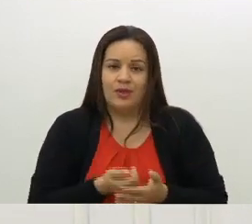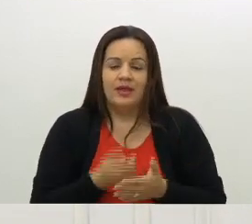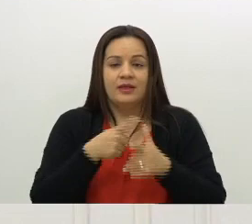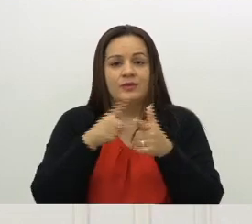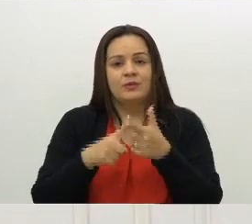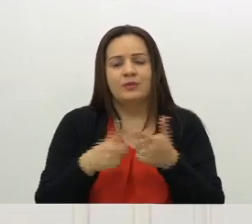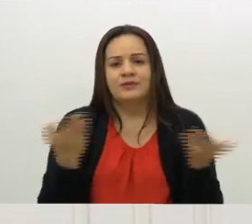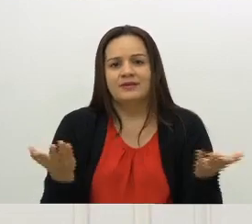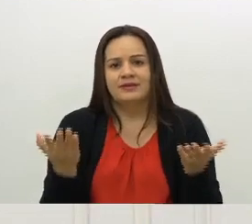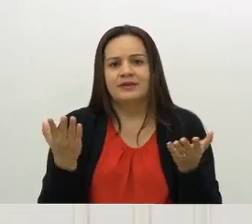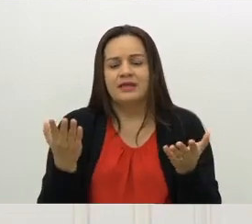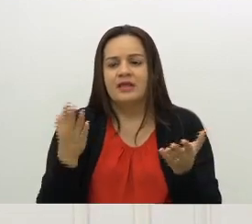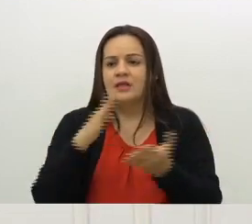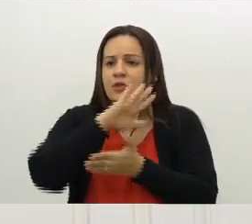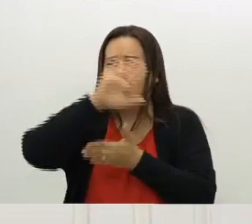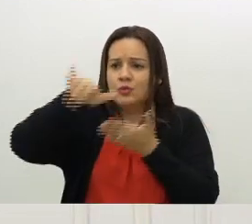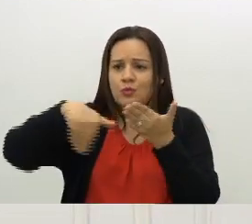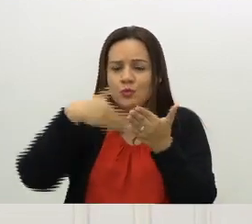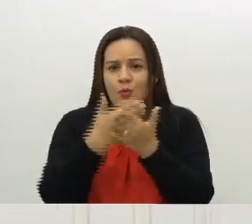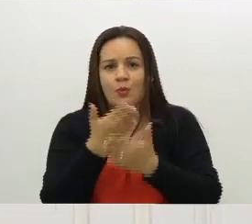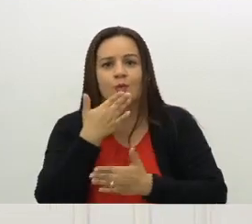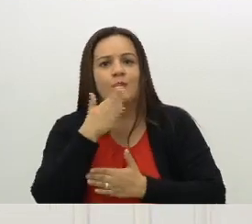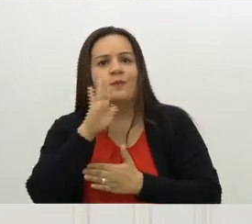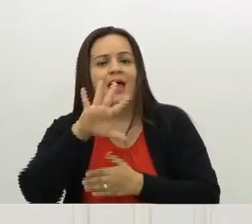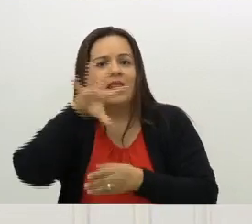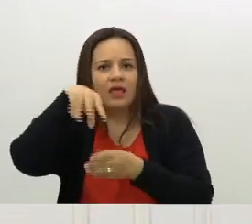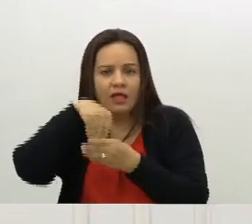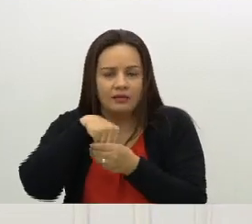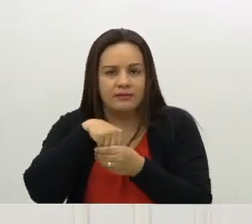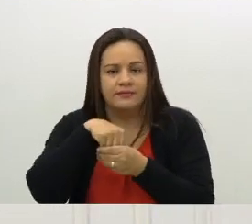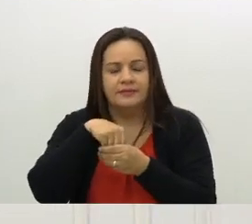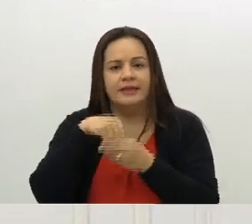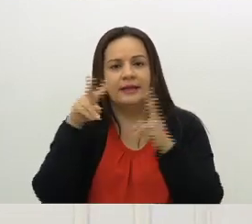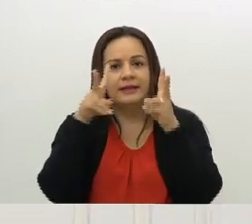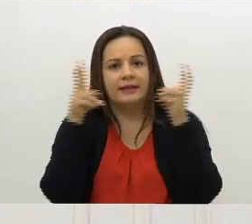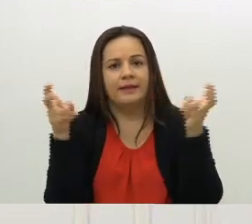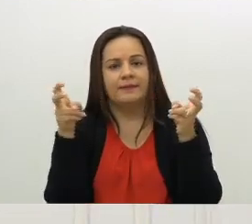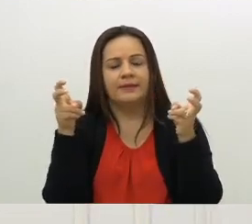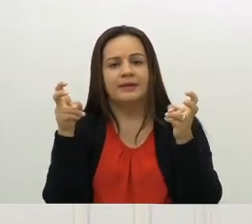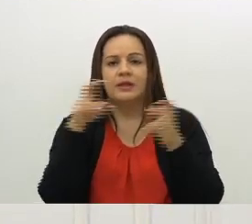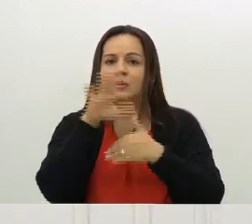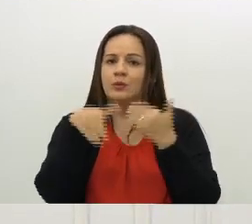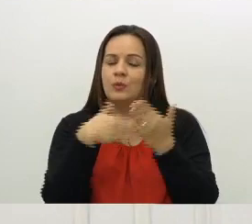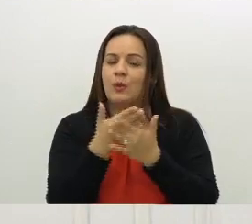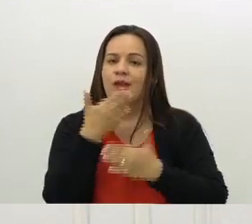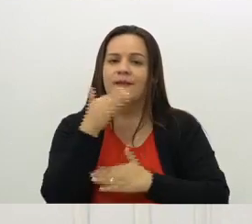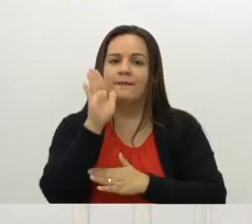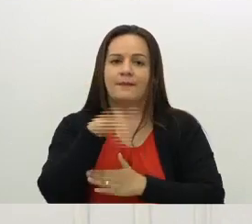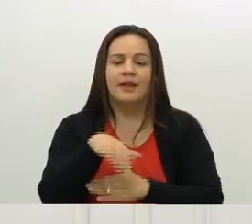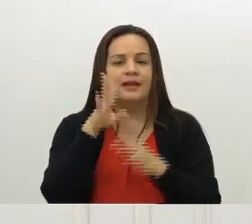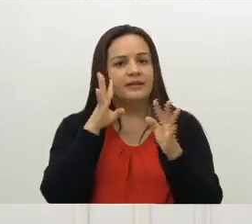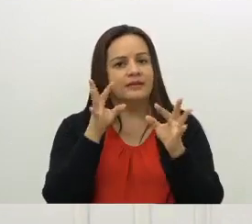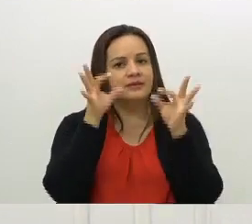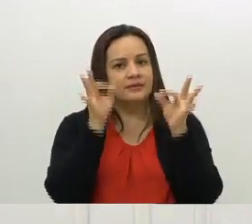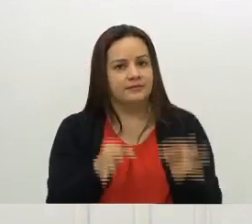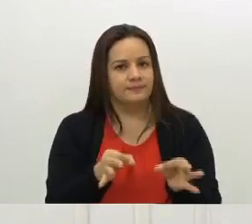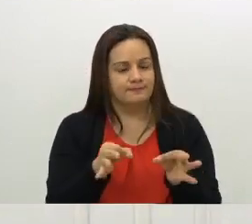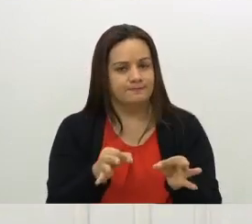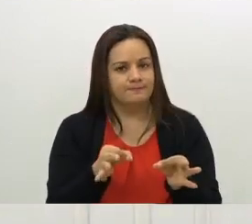se juntan todos los males en el tema, se juntaron todas las malas decisiones